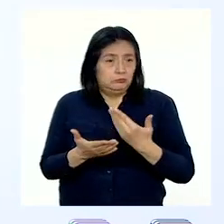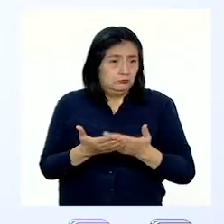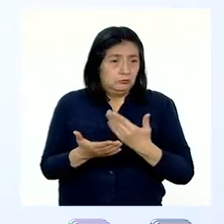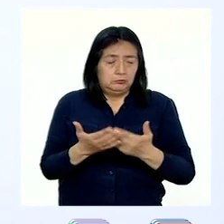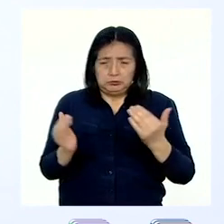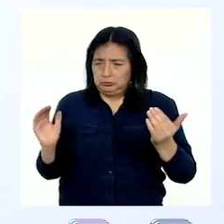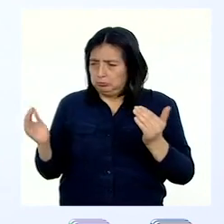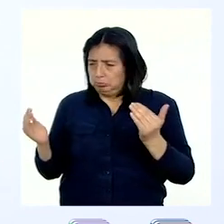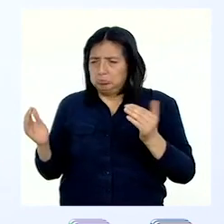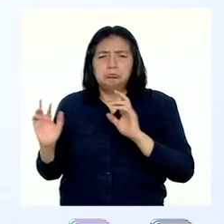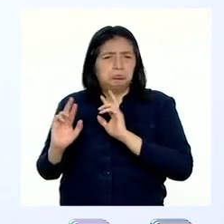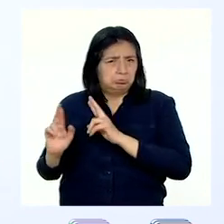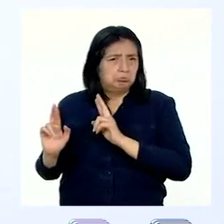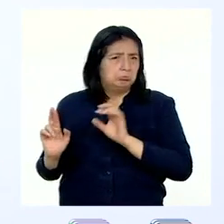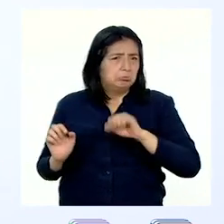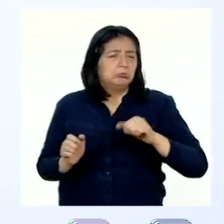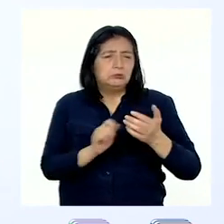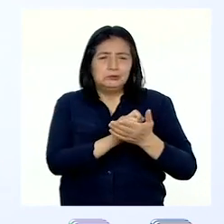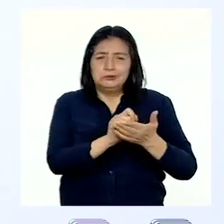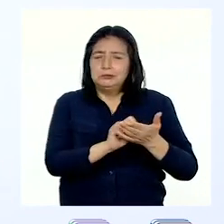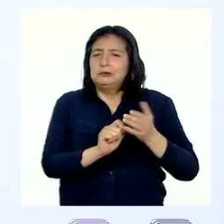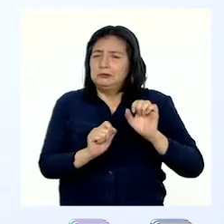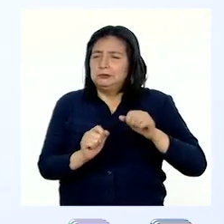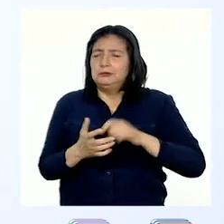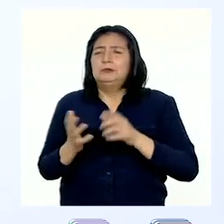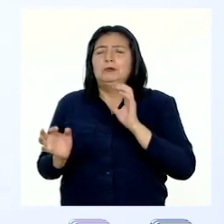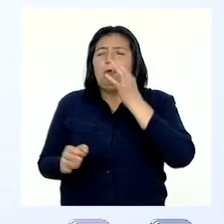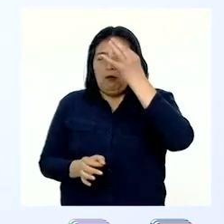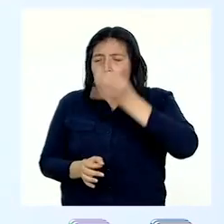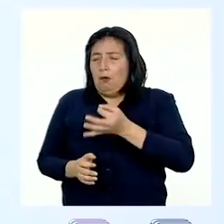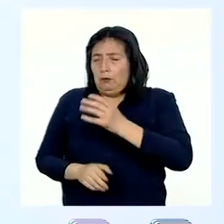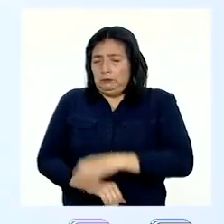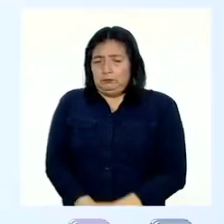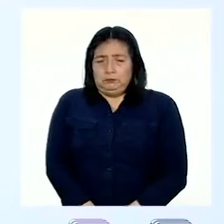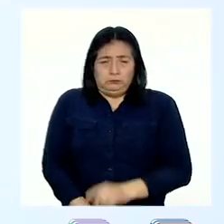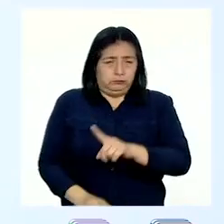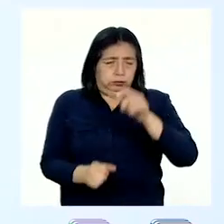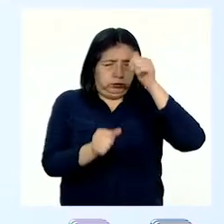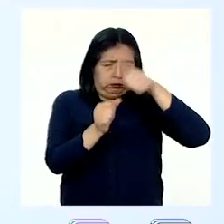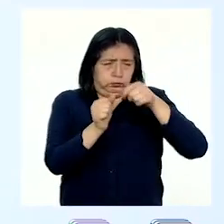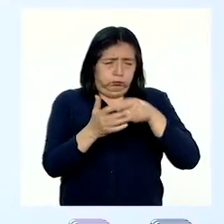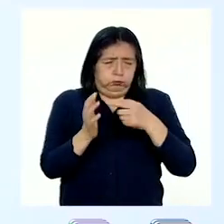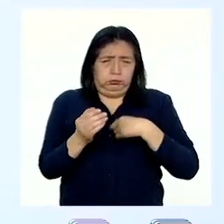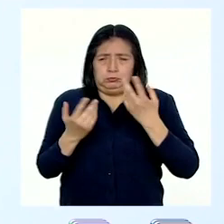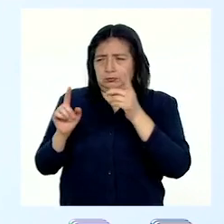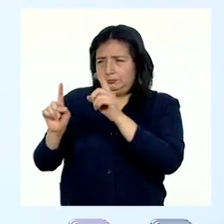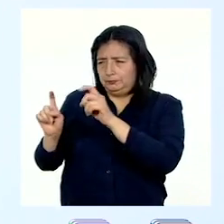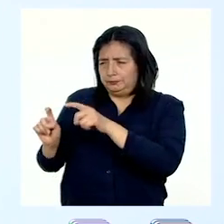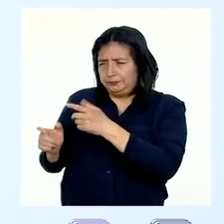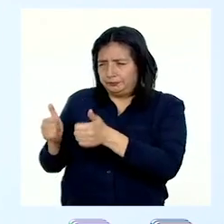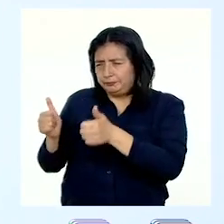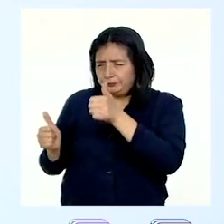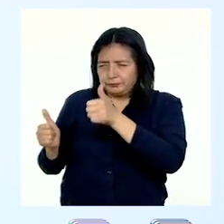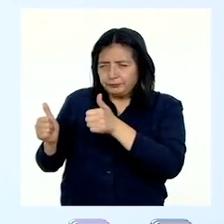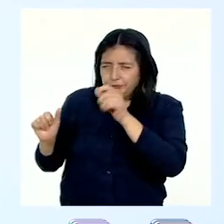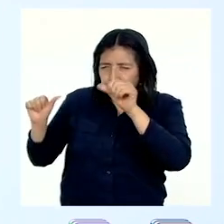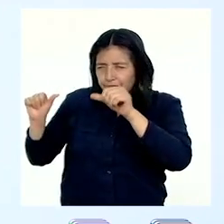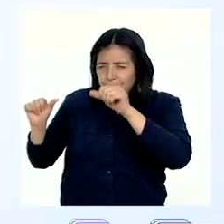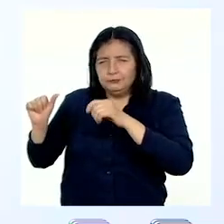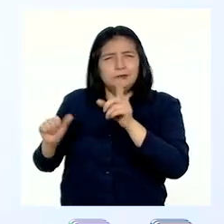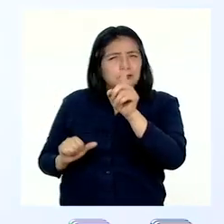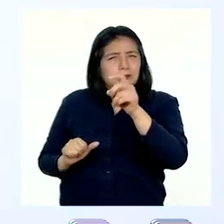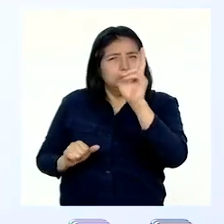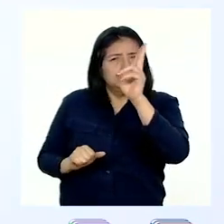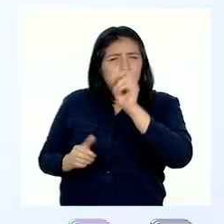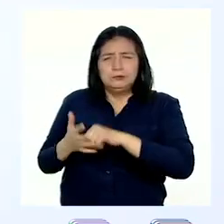las respuestas coinciden con nuestras anotaciones y sean correctas. Recuerden que pueden consultar si tienen alguna duda con sus profesores